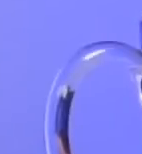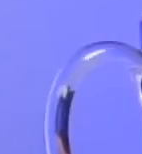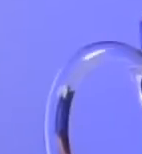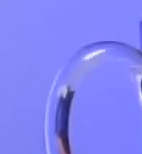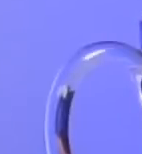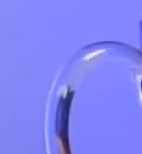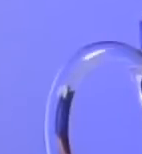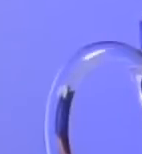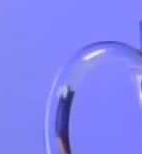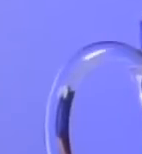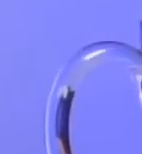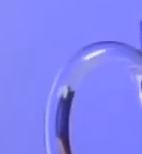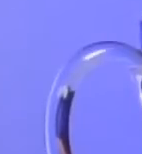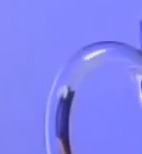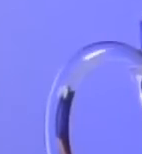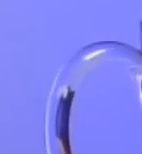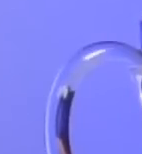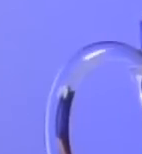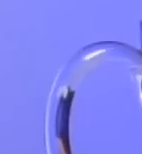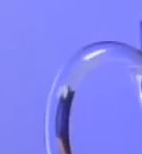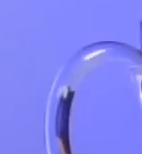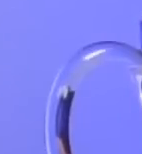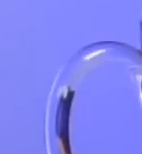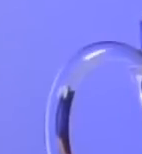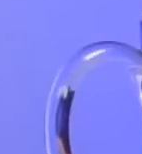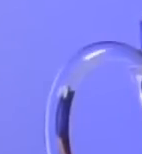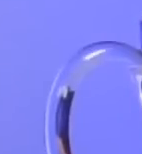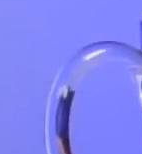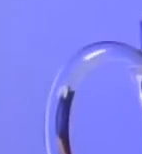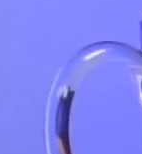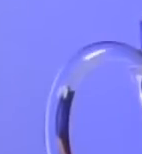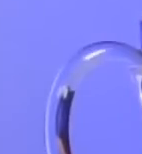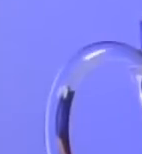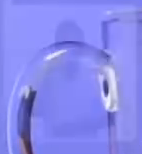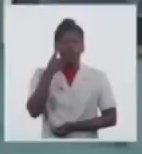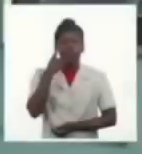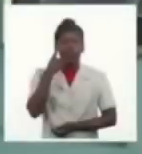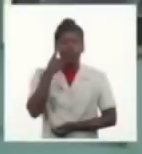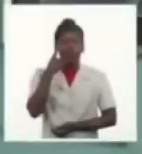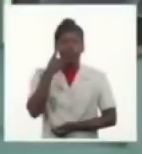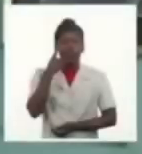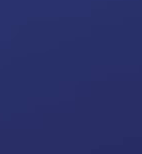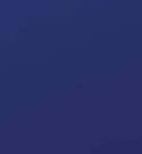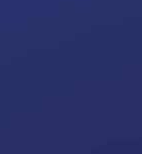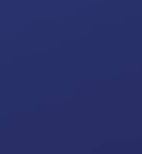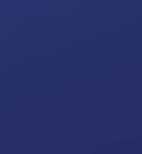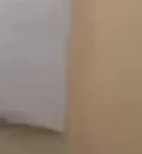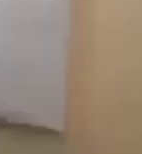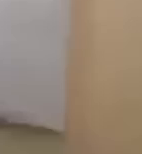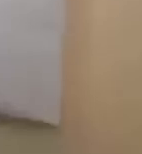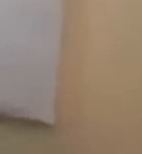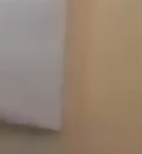TV Avileña. Este es otro, ¿verdad? Vamos a ver qué dice la televisión en Ciego de Ávila.